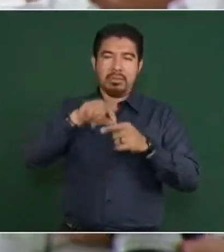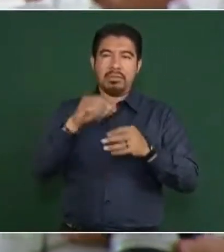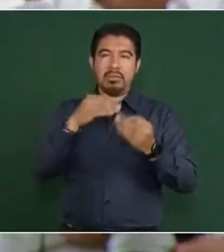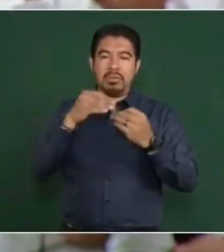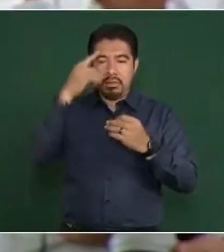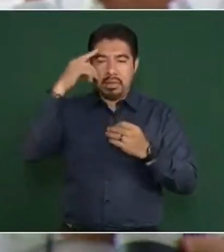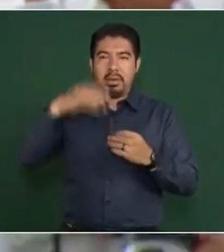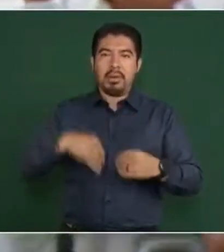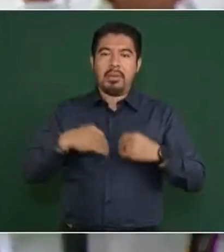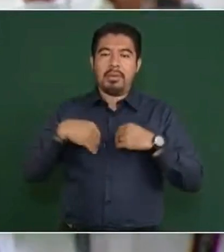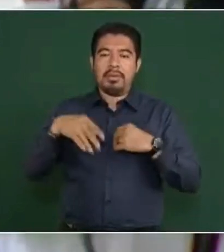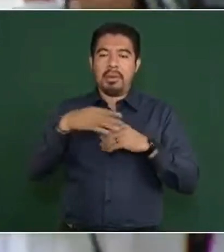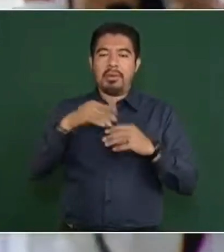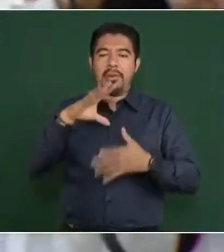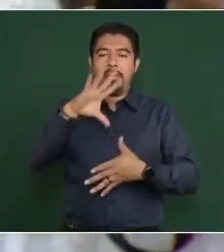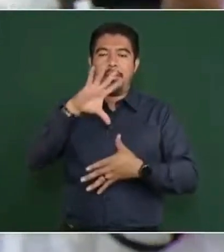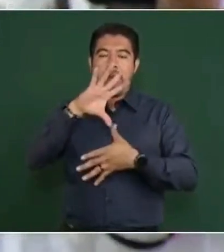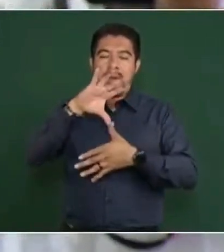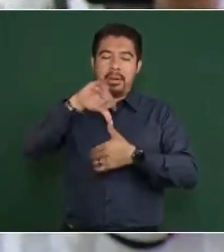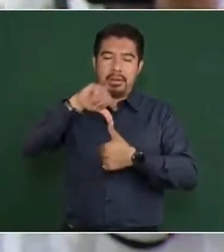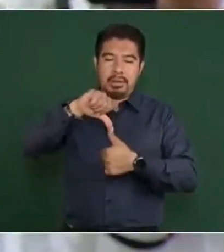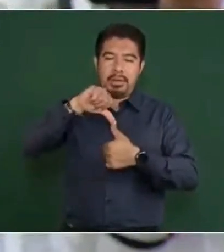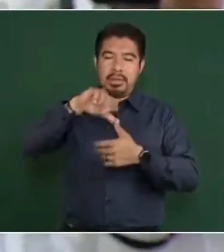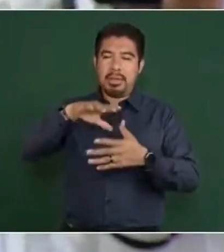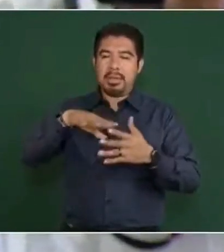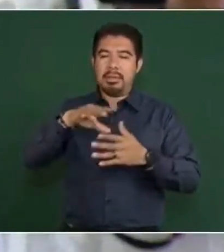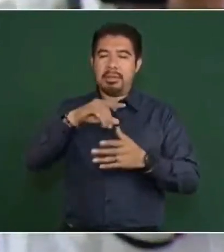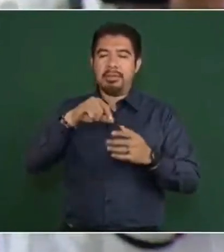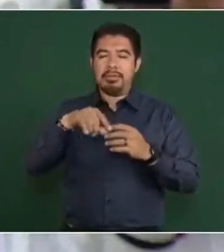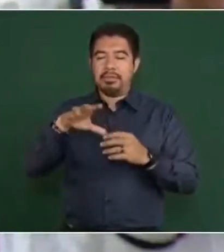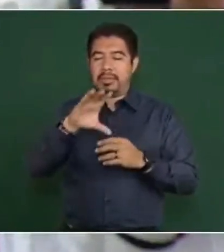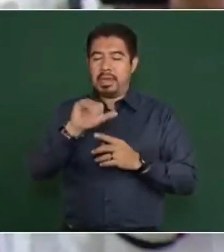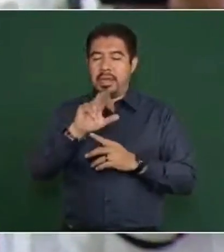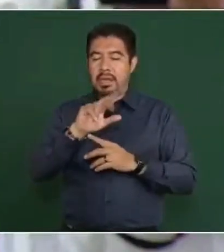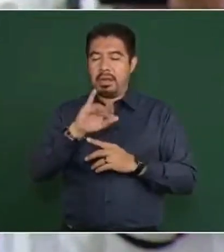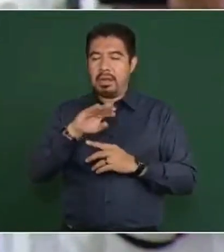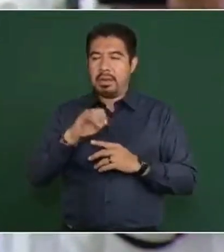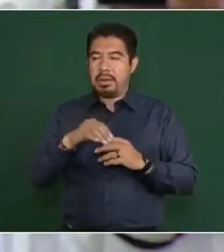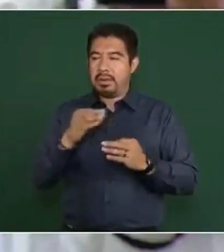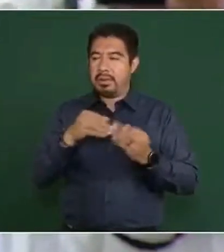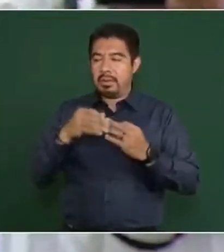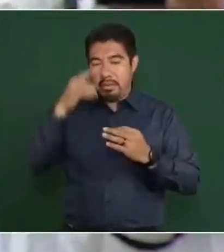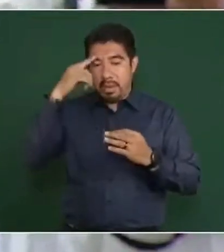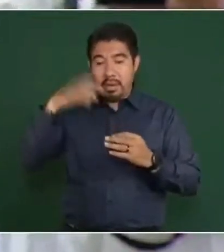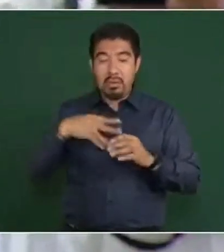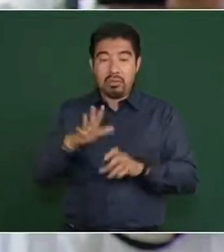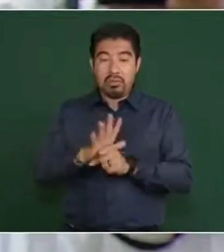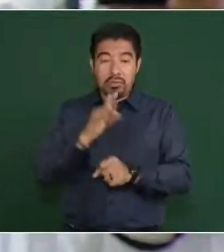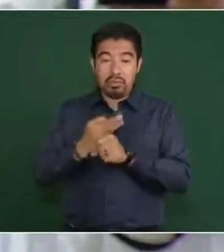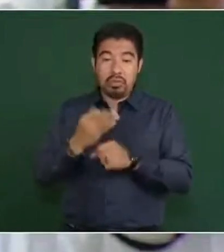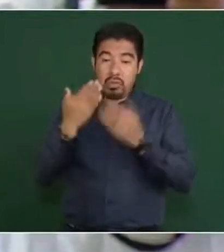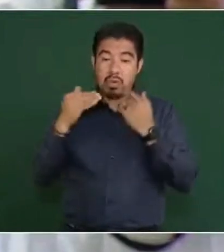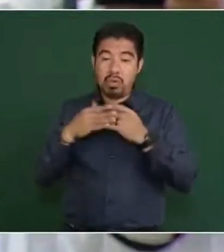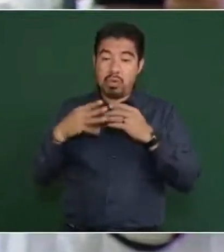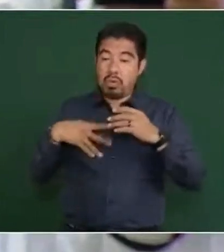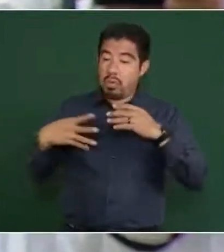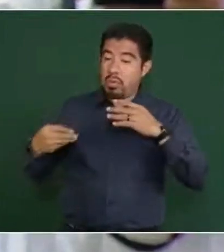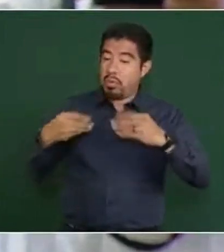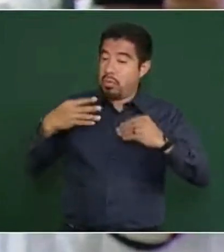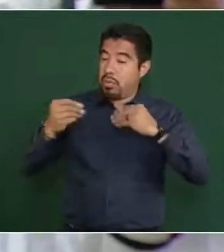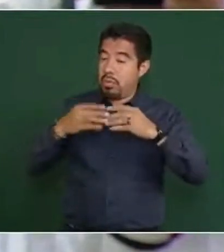que habitan América Central y del Caribe? Obviamente que el programa por sí solo no abastecería, pero sería replicarlo, o hay